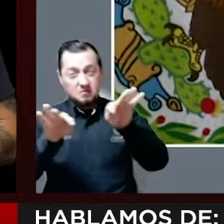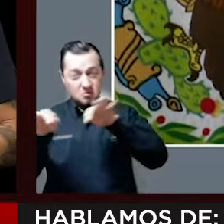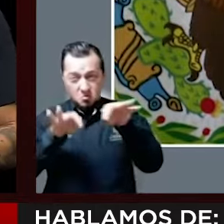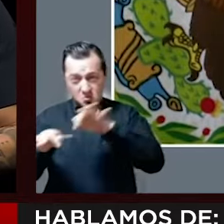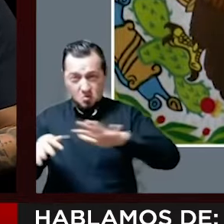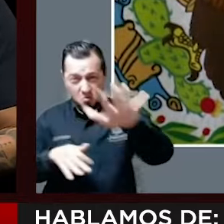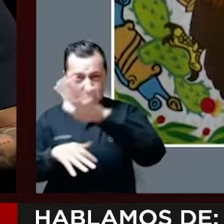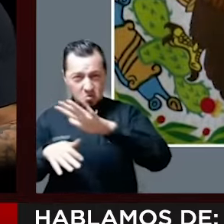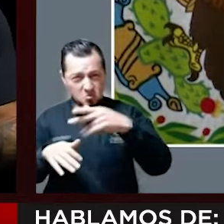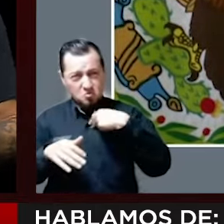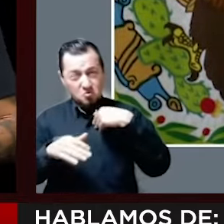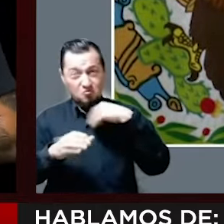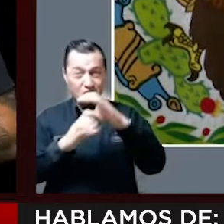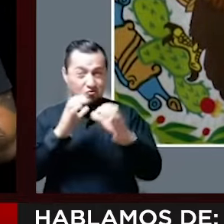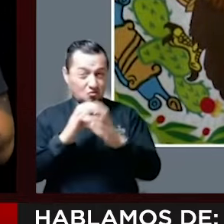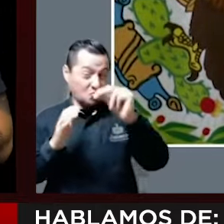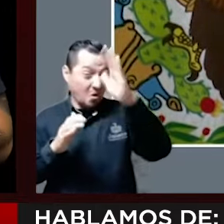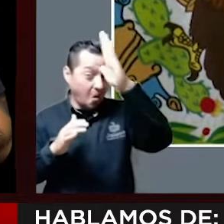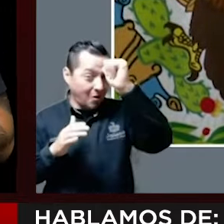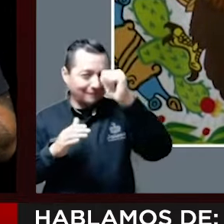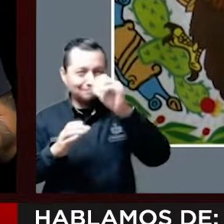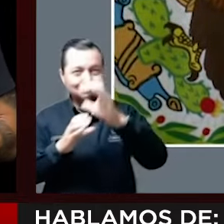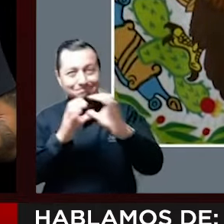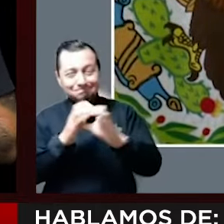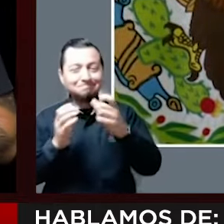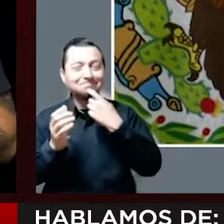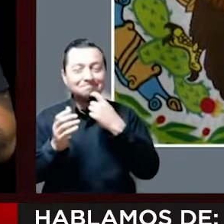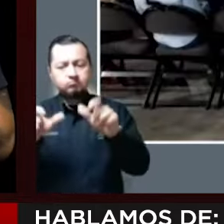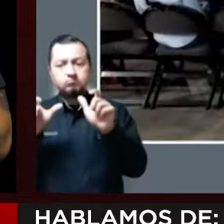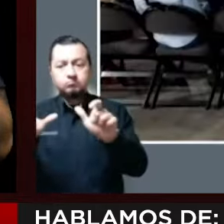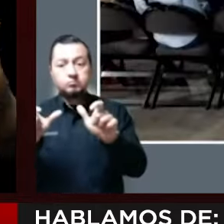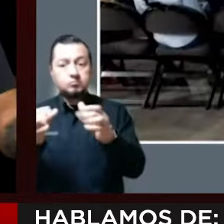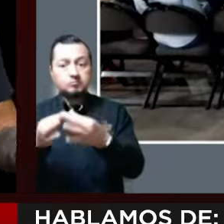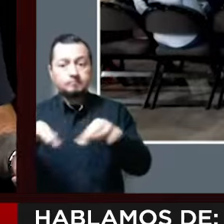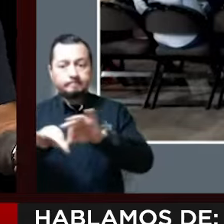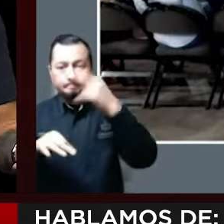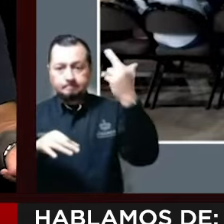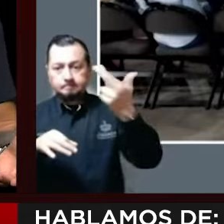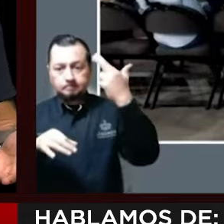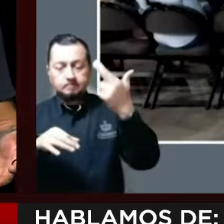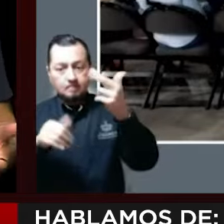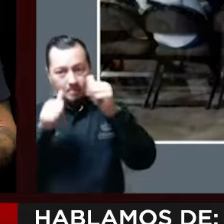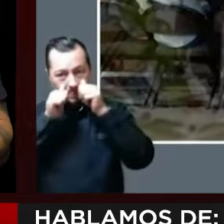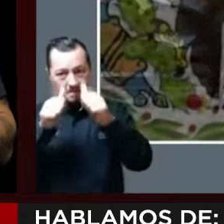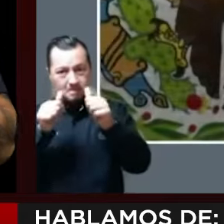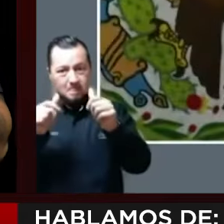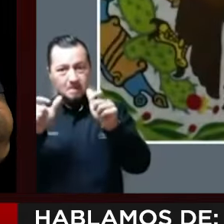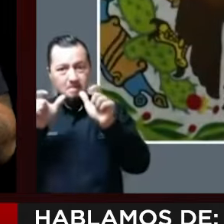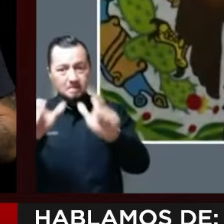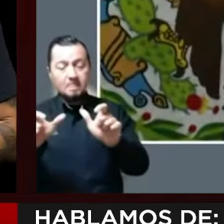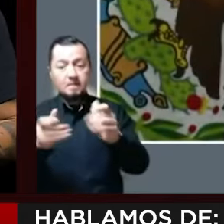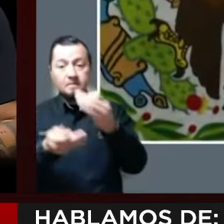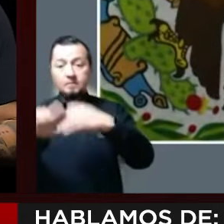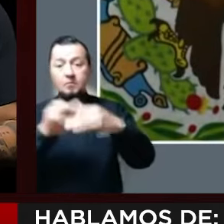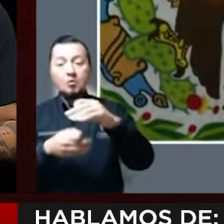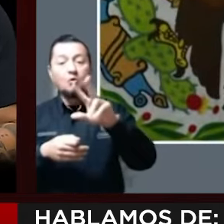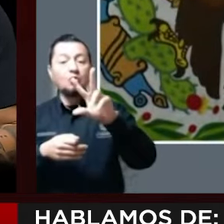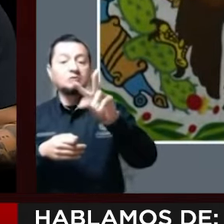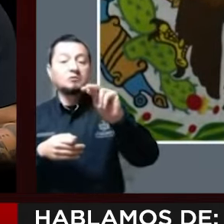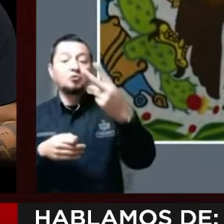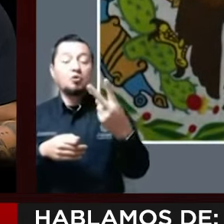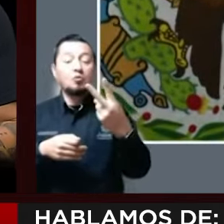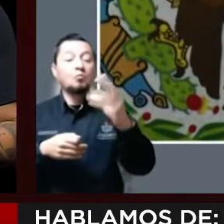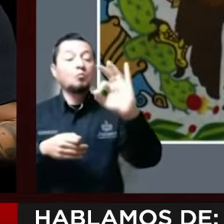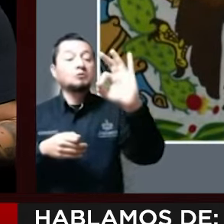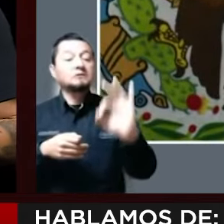que usar la pluma y el micrófono para que las acciones de la delincuencia luzcan por encima de lo que hacen quienes literalmente ponen en juego su